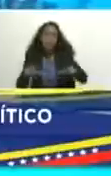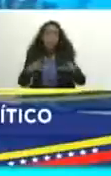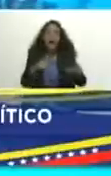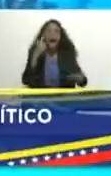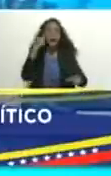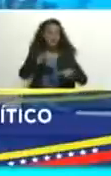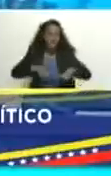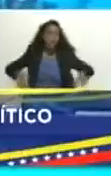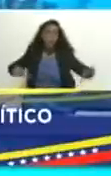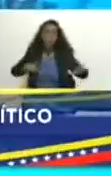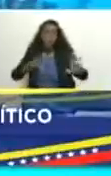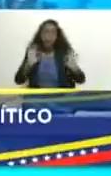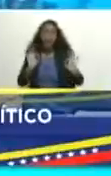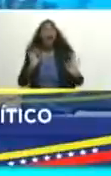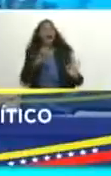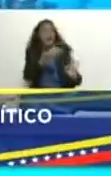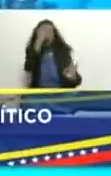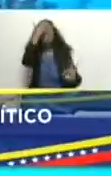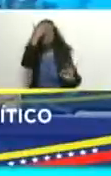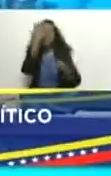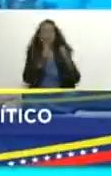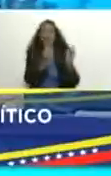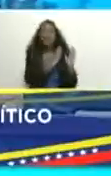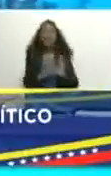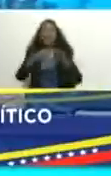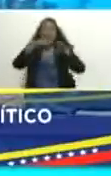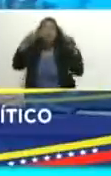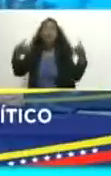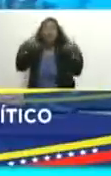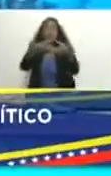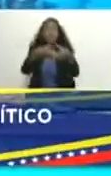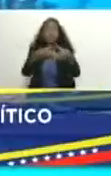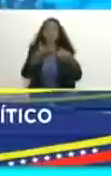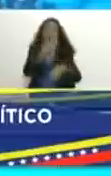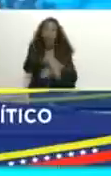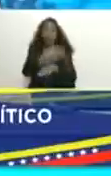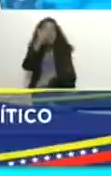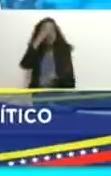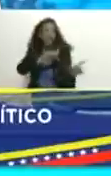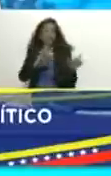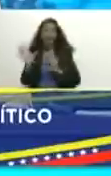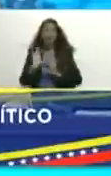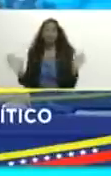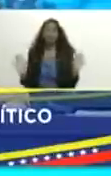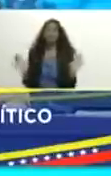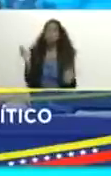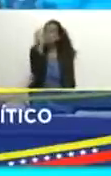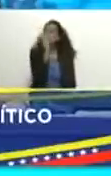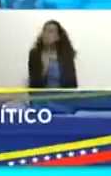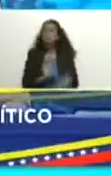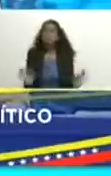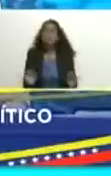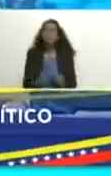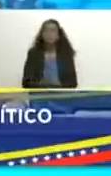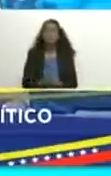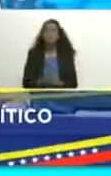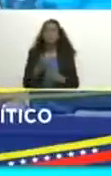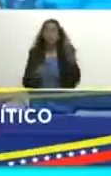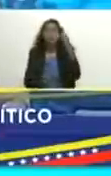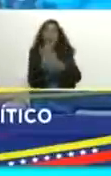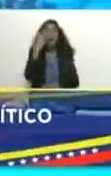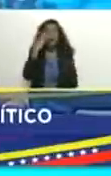calles, jefes y jefas de calle y comunidad, de comunidad y calle. Si alguien lo tiene claro, pues, vamos construyendo.